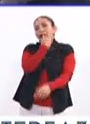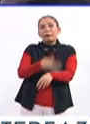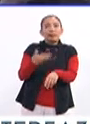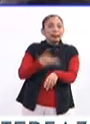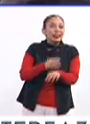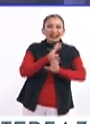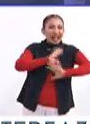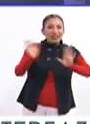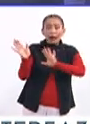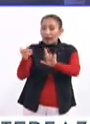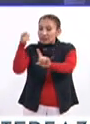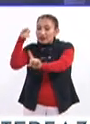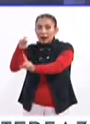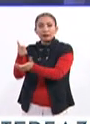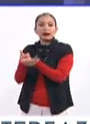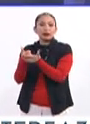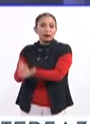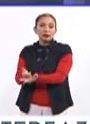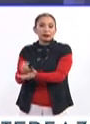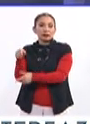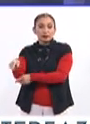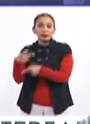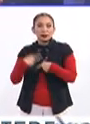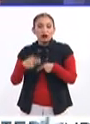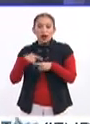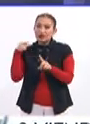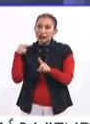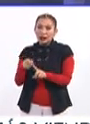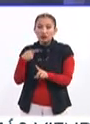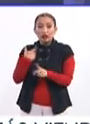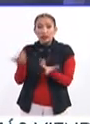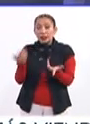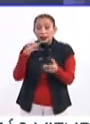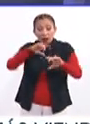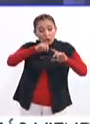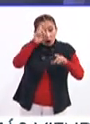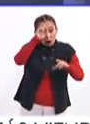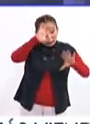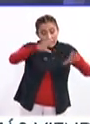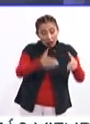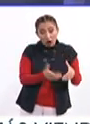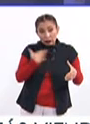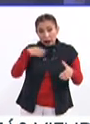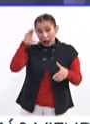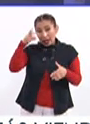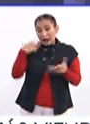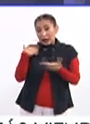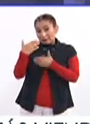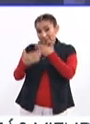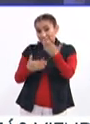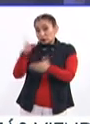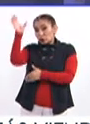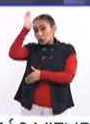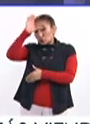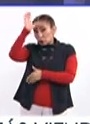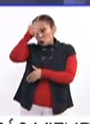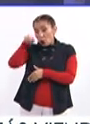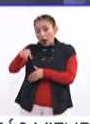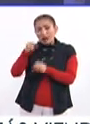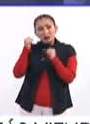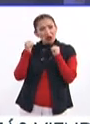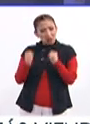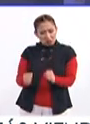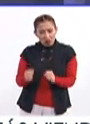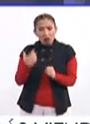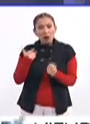eso, sino ayuda directo al desarrollo. Y creo que el Consejo de Diplomacia Cultural, en el caso mexicano, estoy convencido que